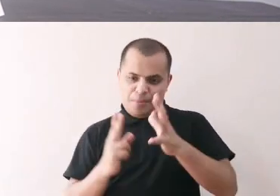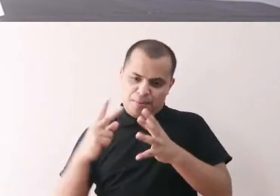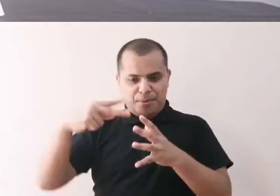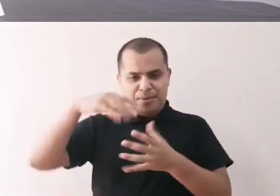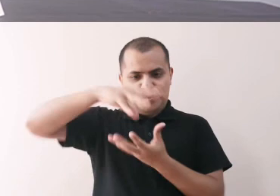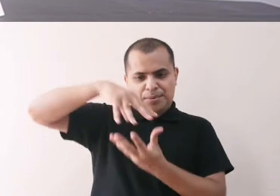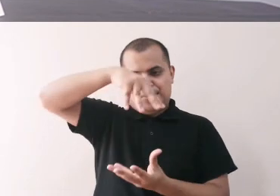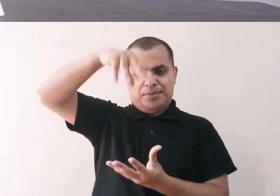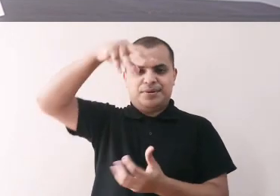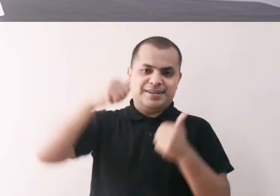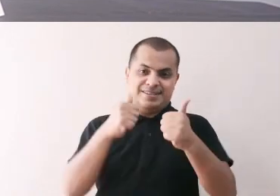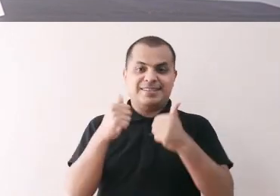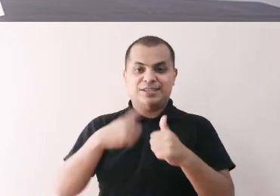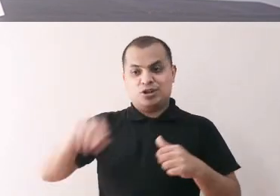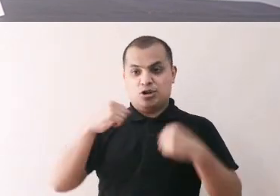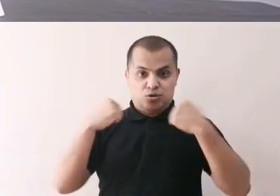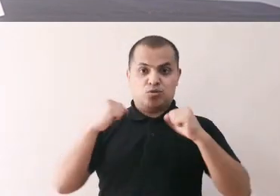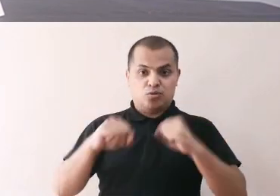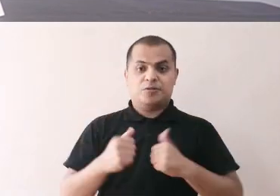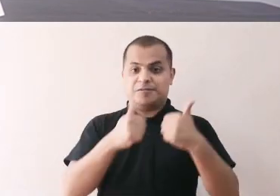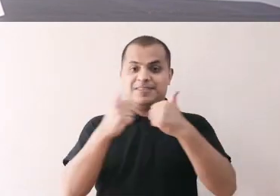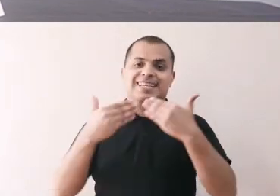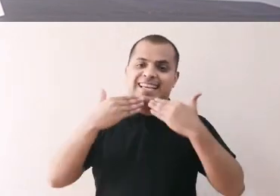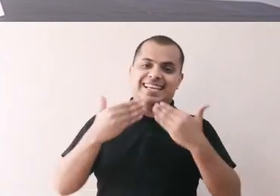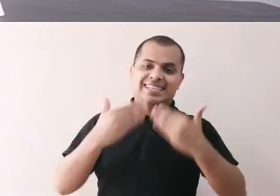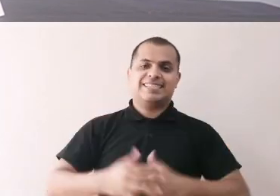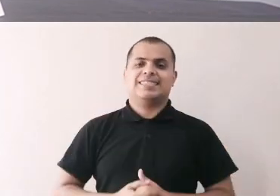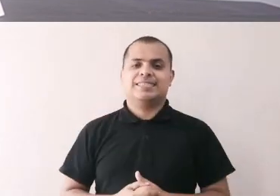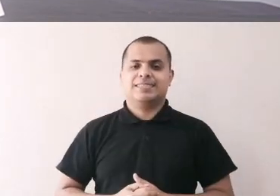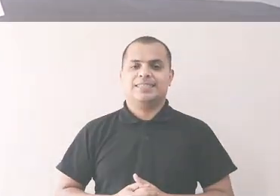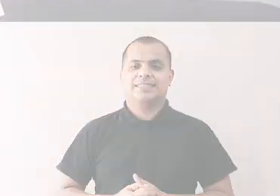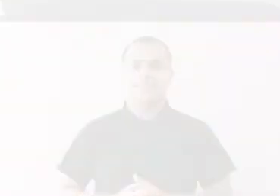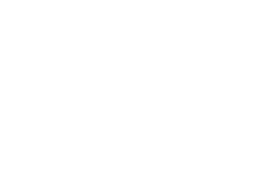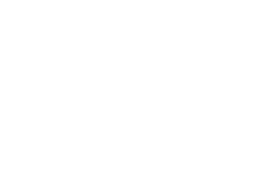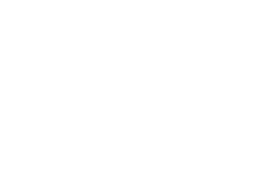hacer todo su conito para su material deportivo. Gracias.